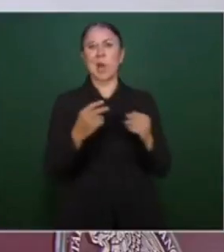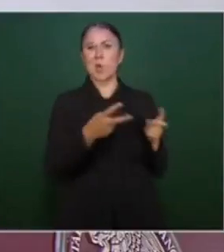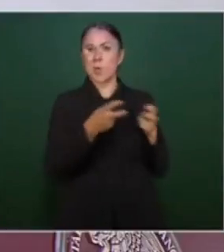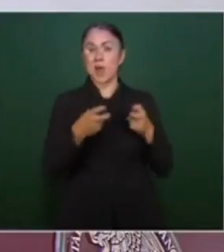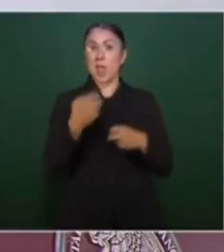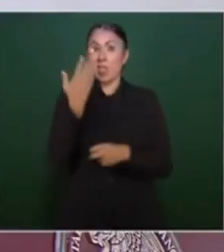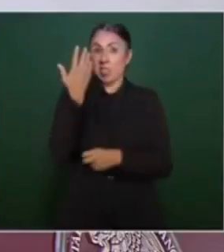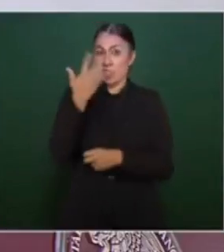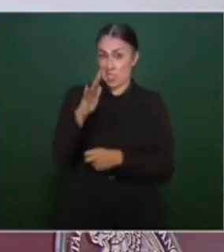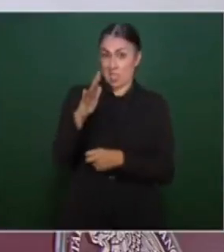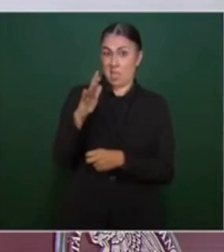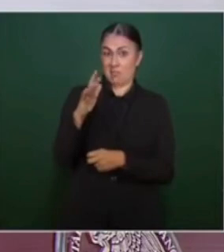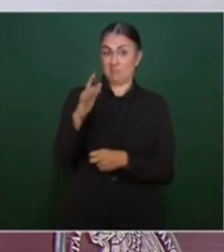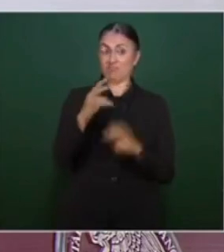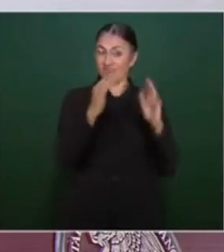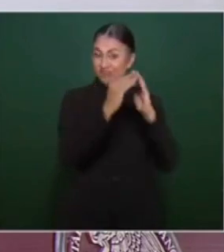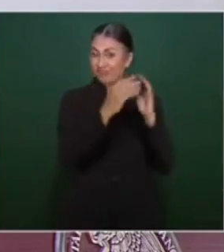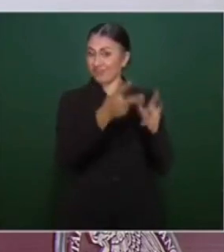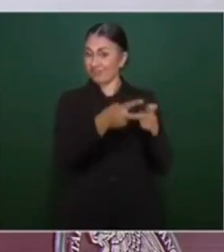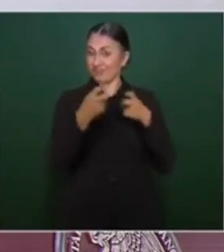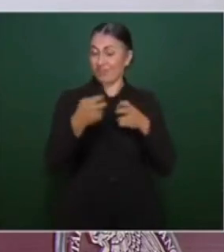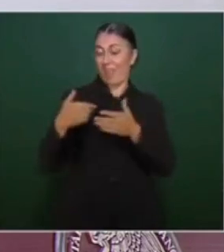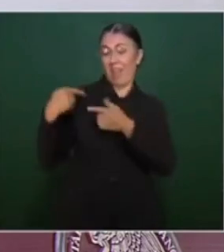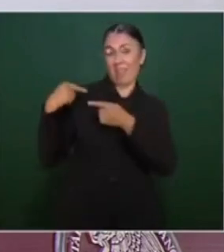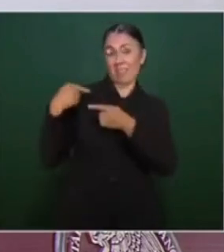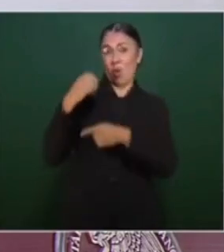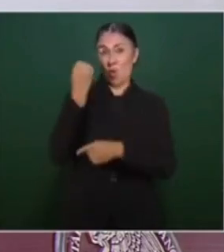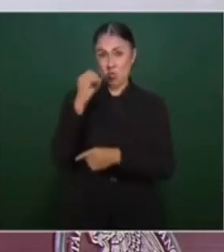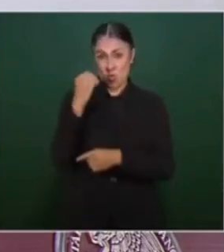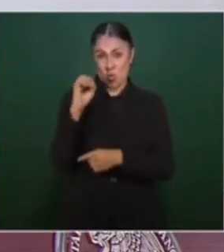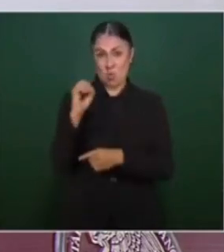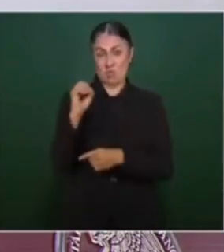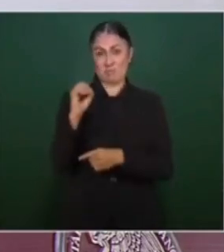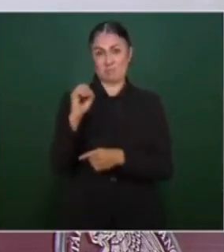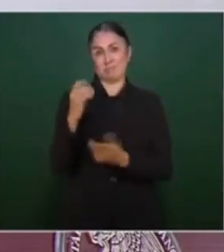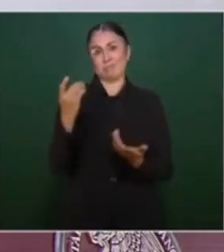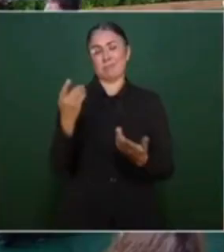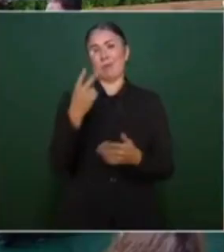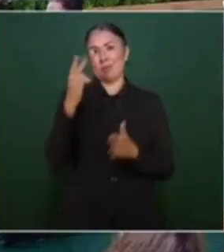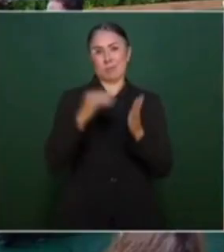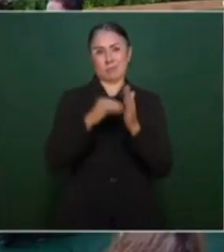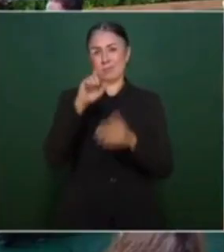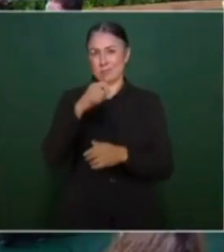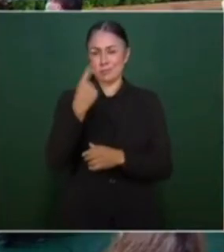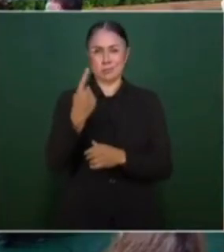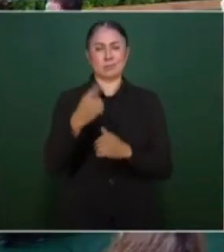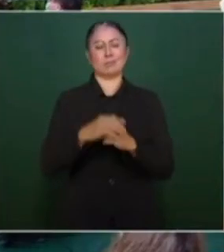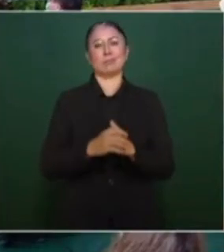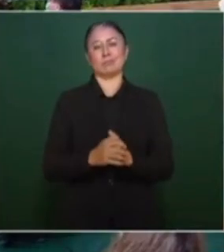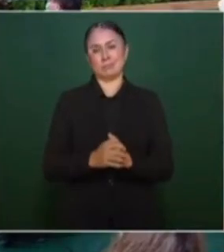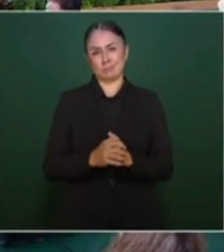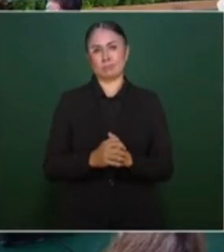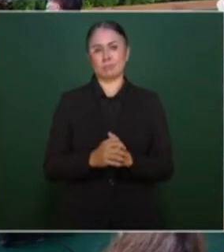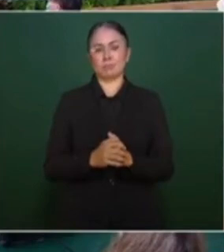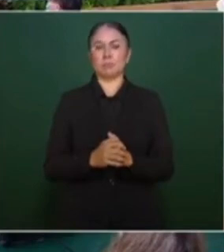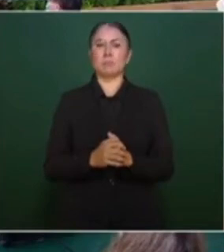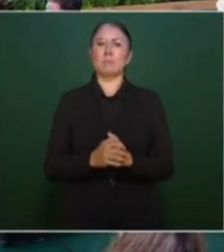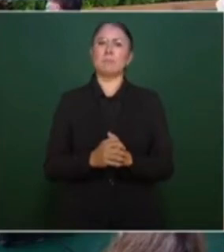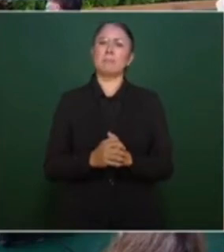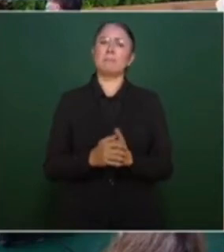eventos en octubre, 110 en lo que va del 2021. La